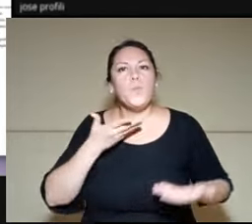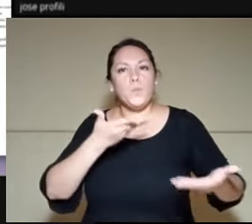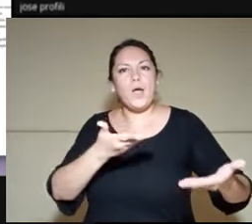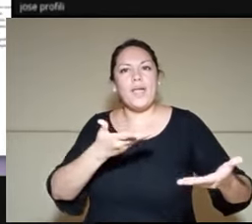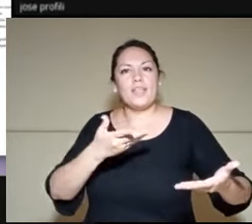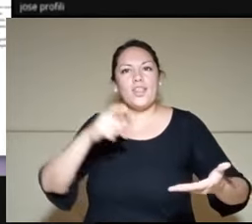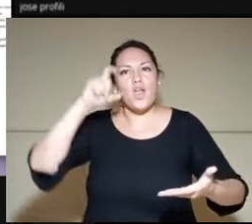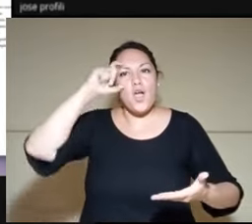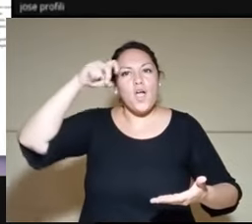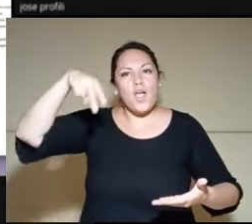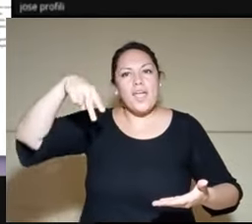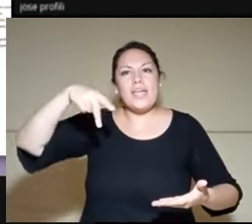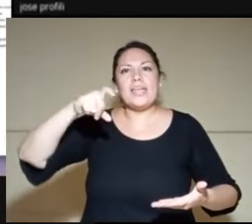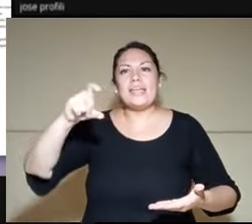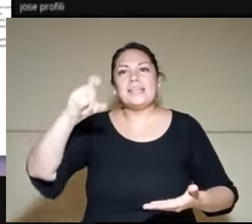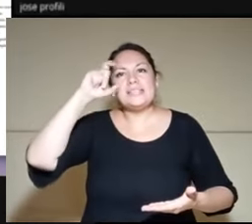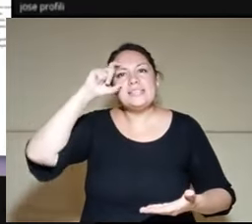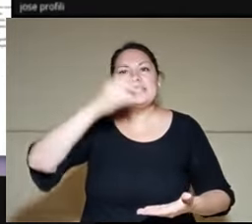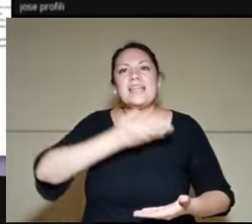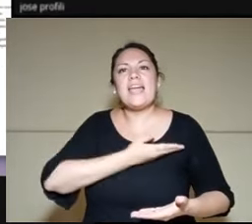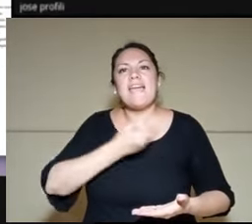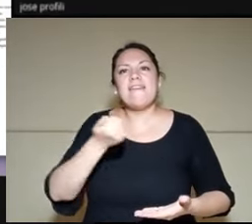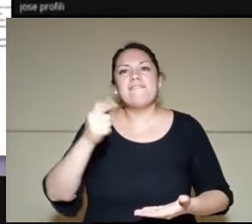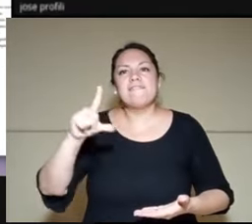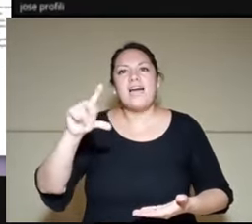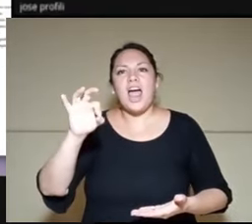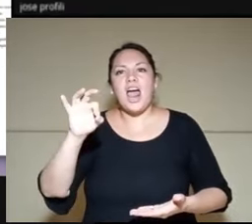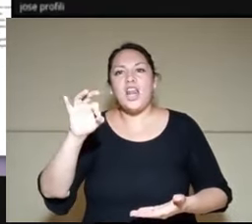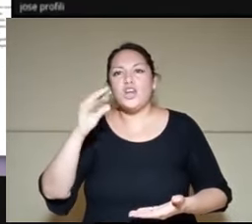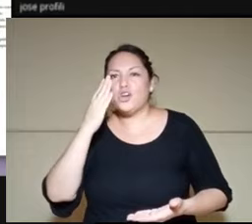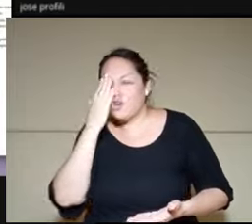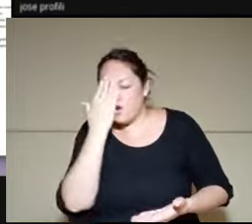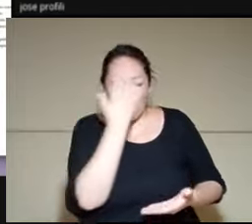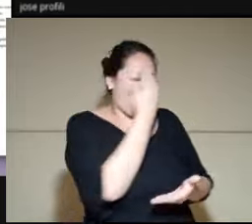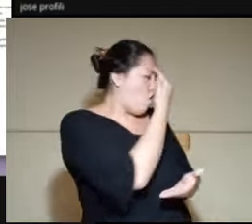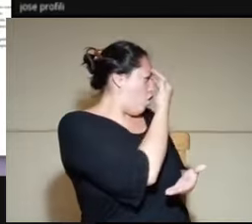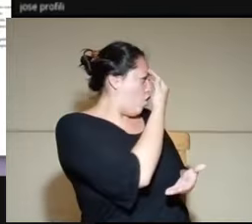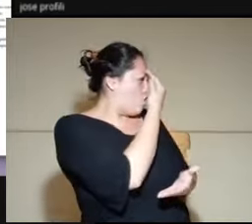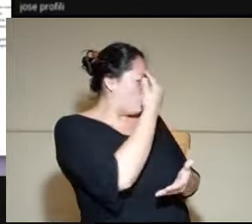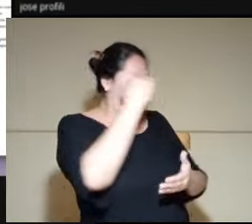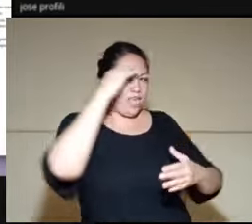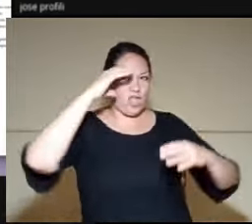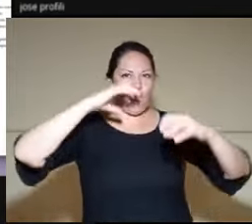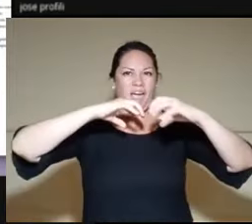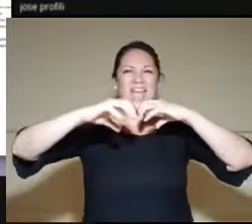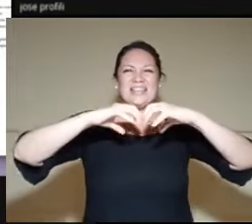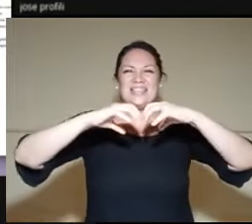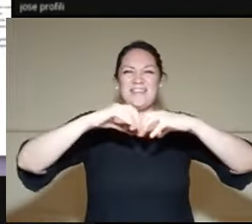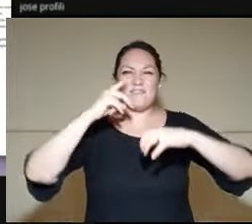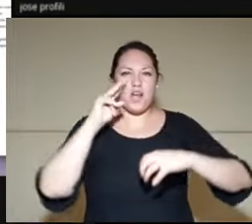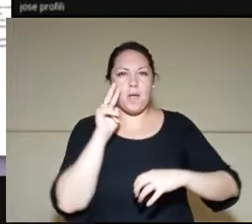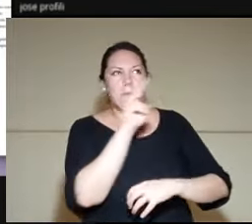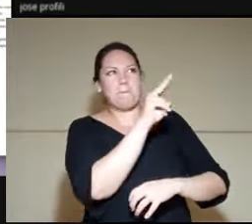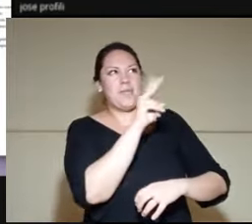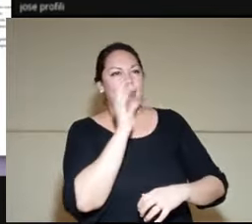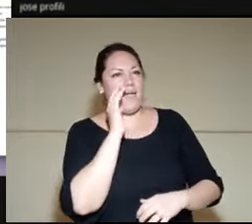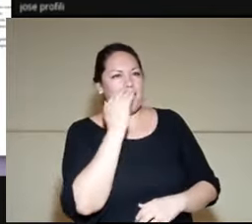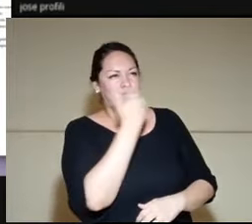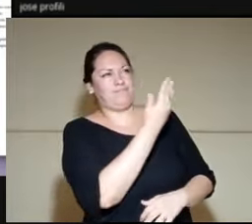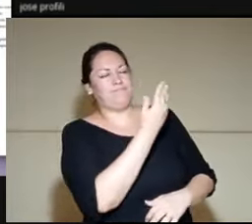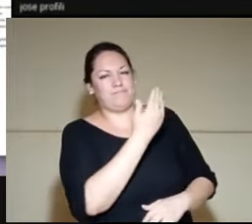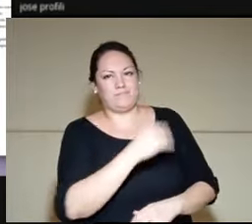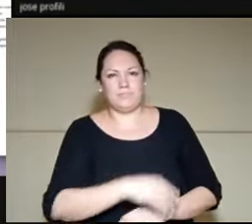Tenemos acá, les presento el encéfalo. Esto es un encéfalo, fíjense, de costado. Está mirando la persona